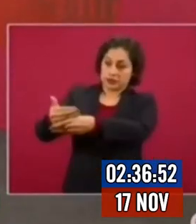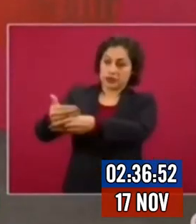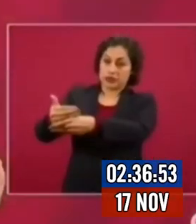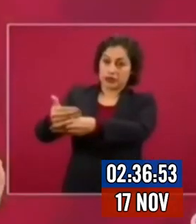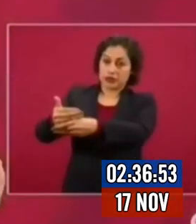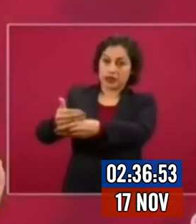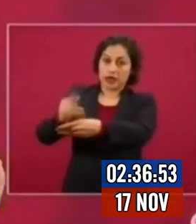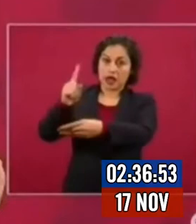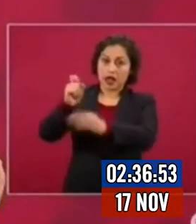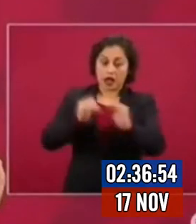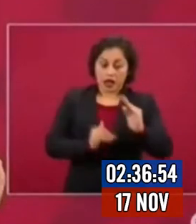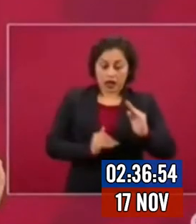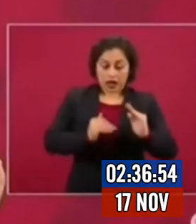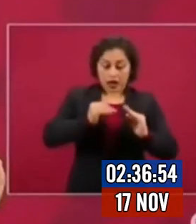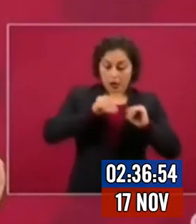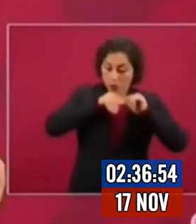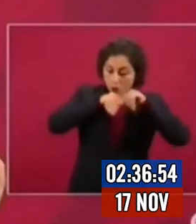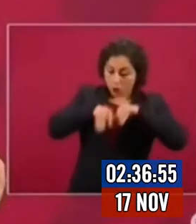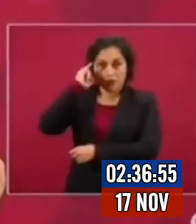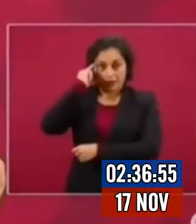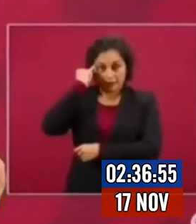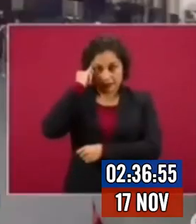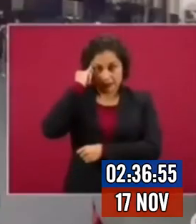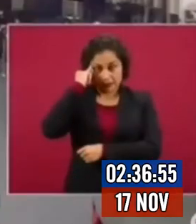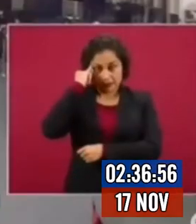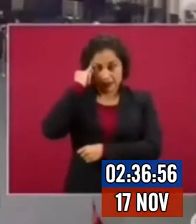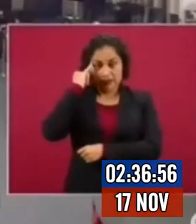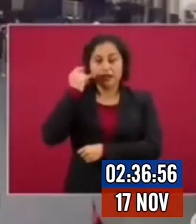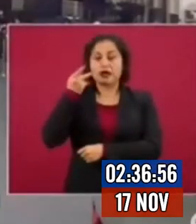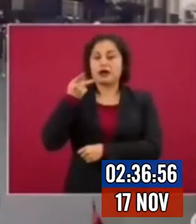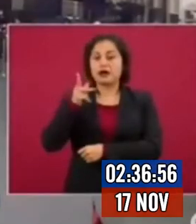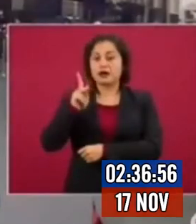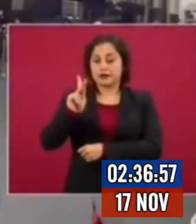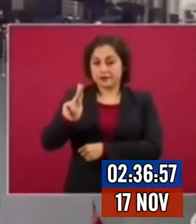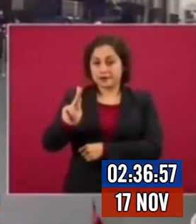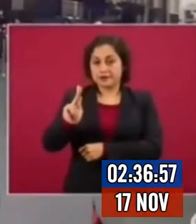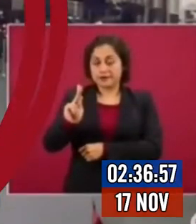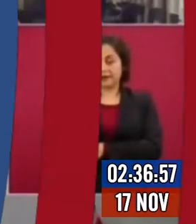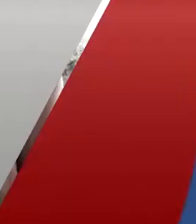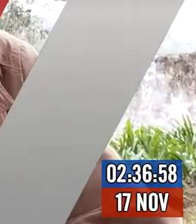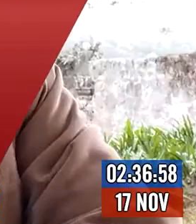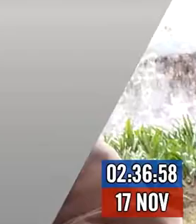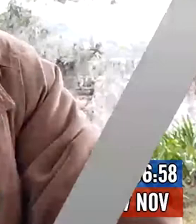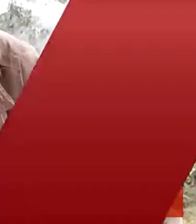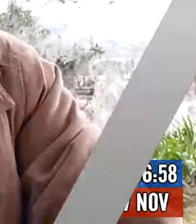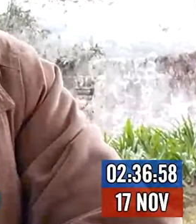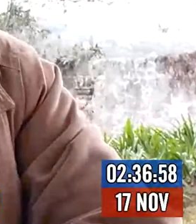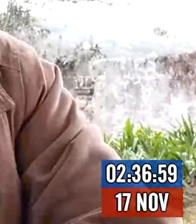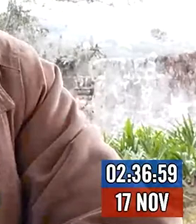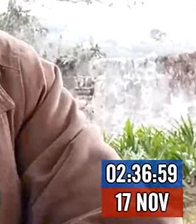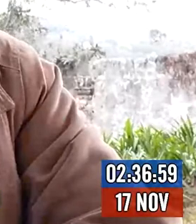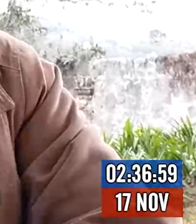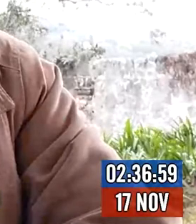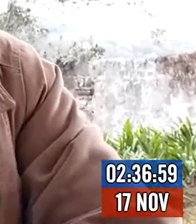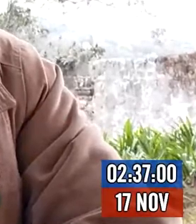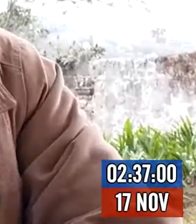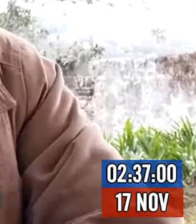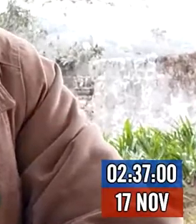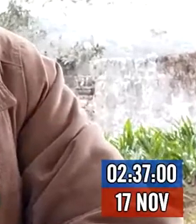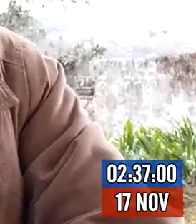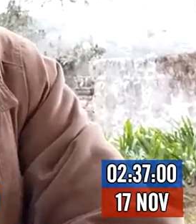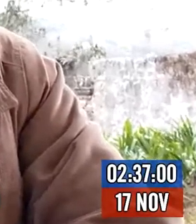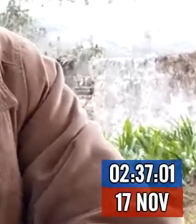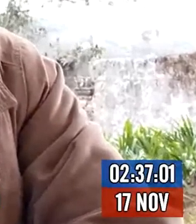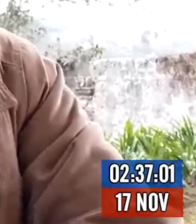estas comunidades, pero no como en otras ocasiones, que ya el volumen era menor.